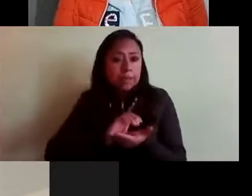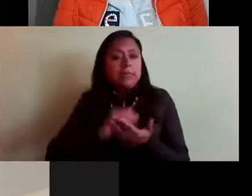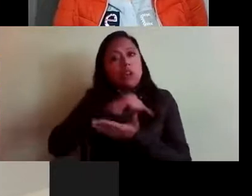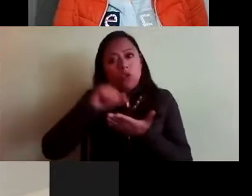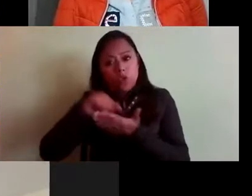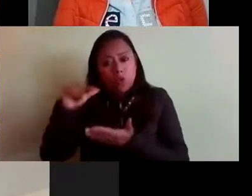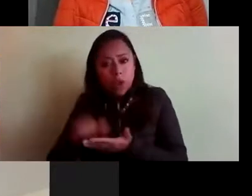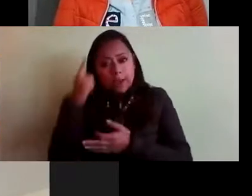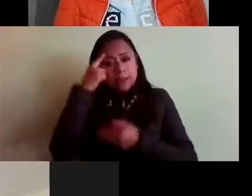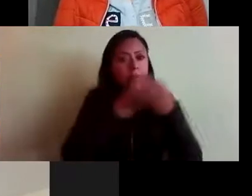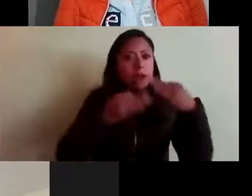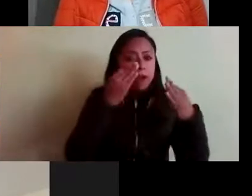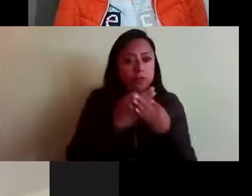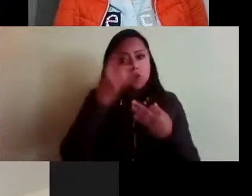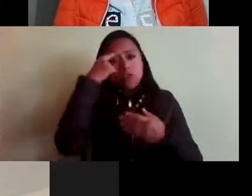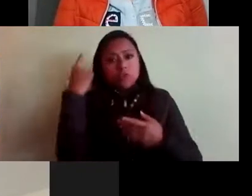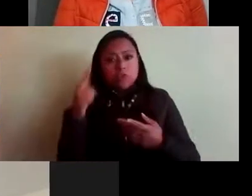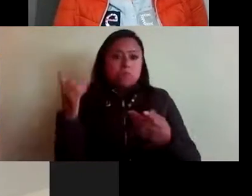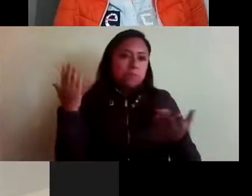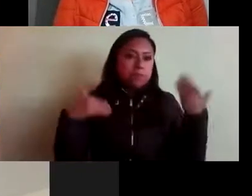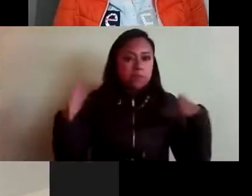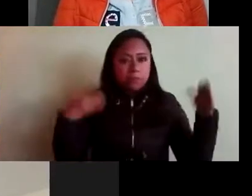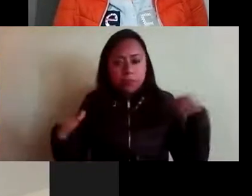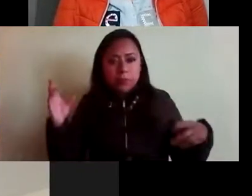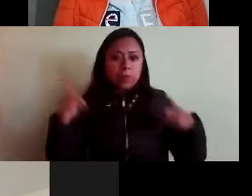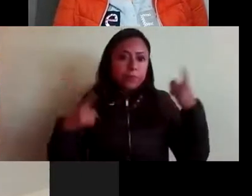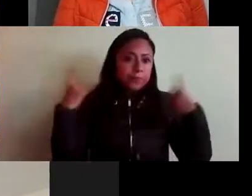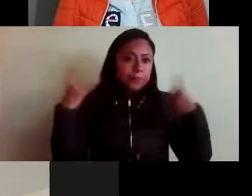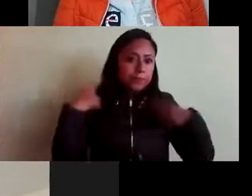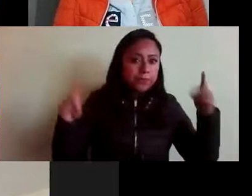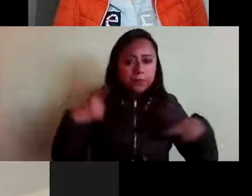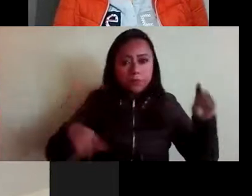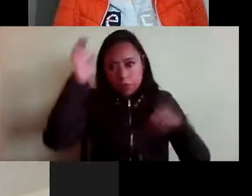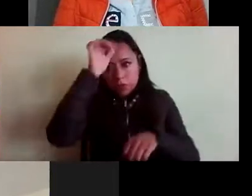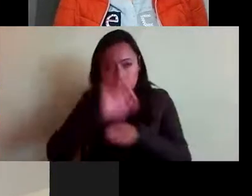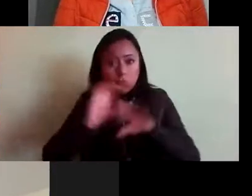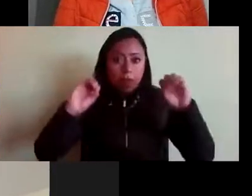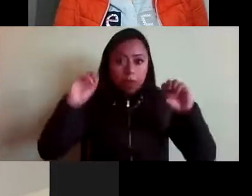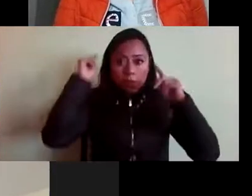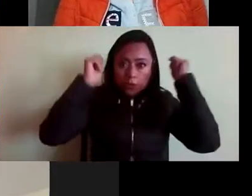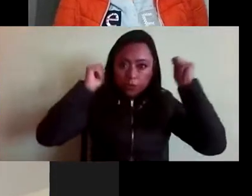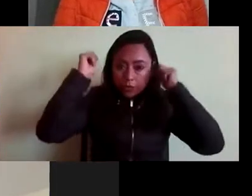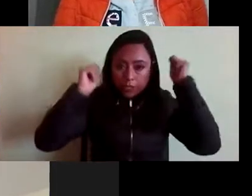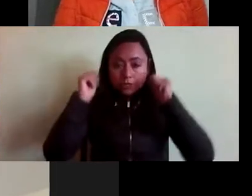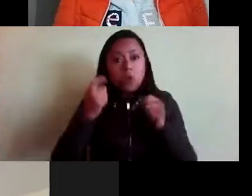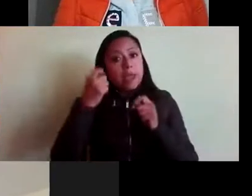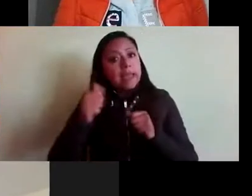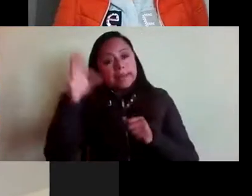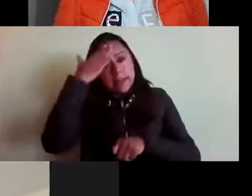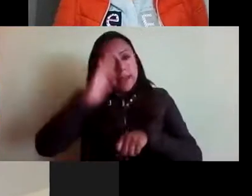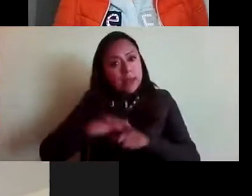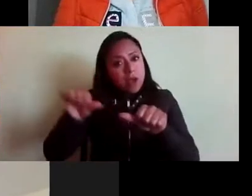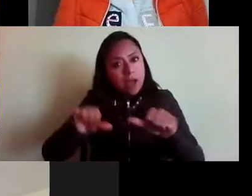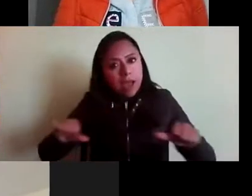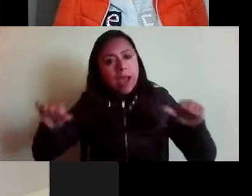públicos destinados a la recreación, el deporte, la cultura o el turismo Contemplando áreas de juegos inclusivos